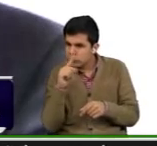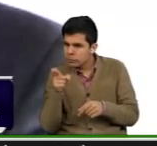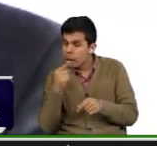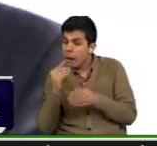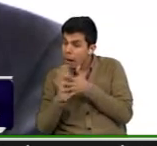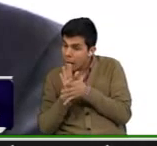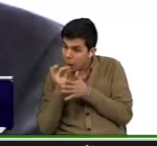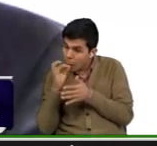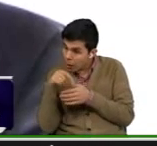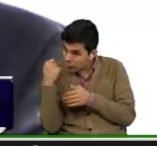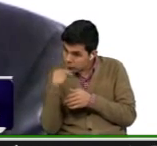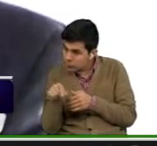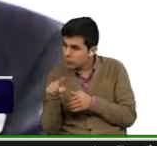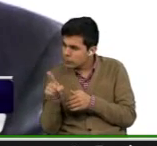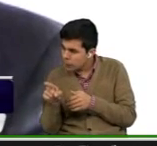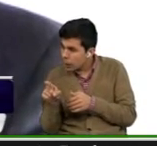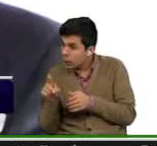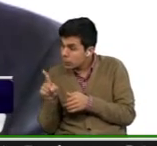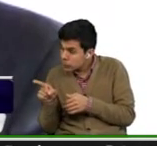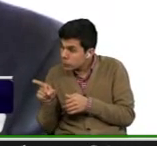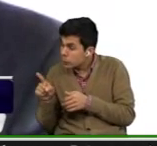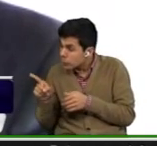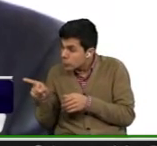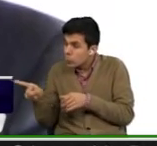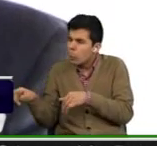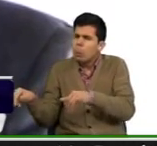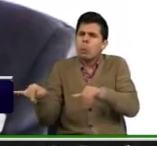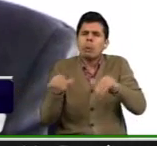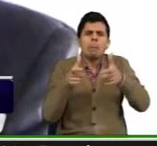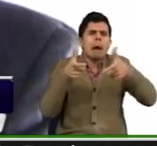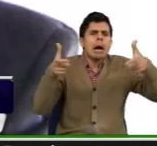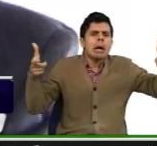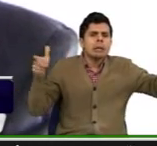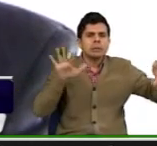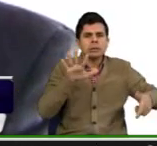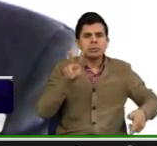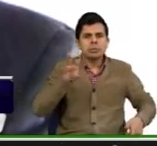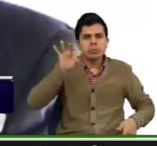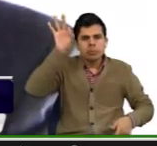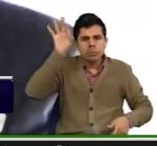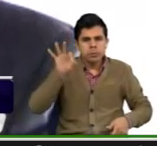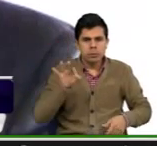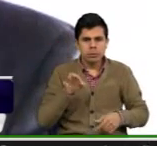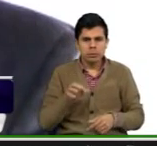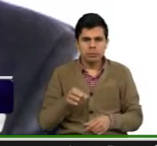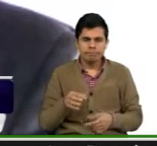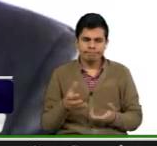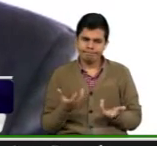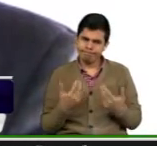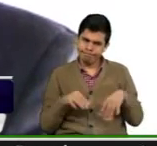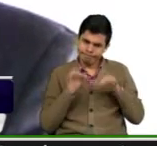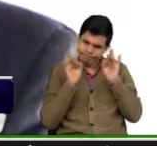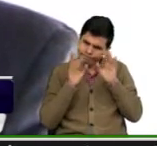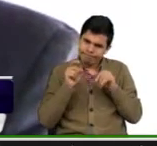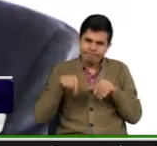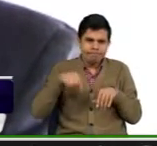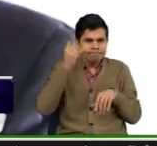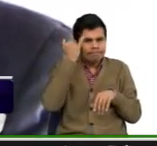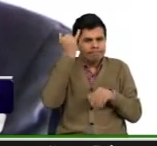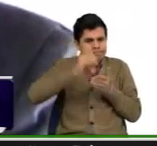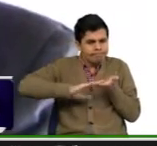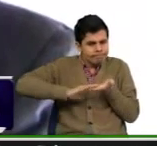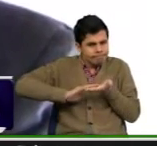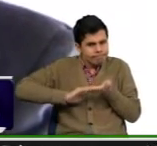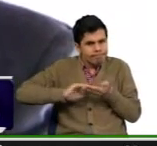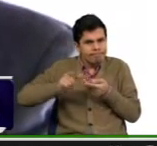muy preocupante los resultados de estas encuestas. Y la solución tiene que ser una solución integral, porque viene desde la